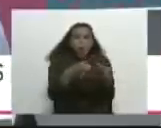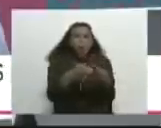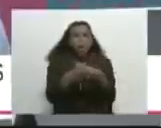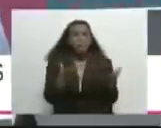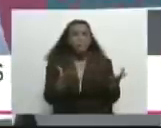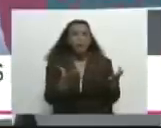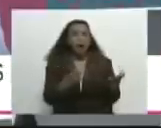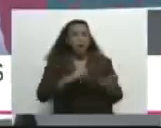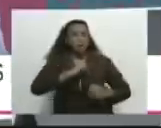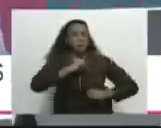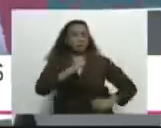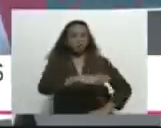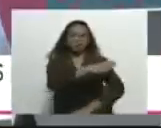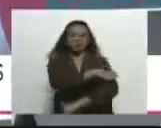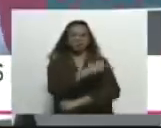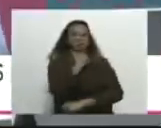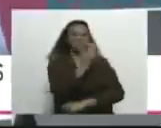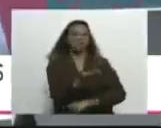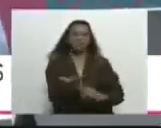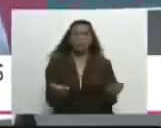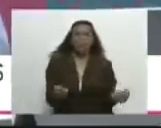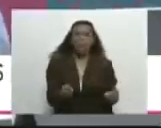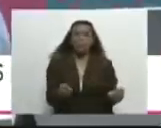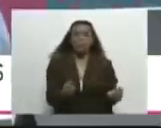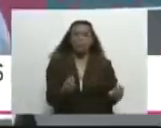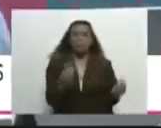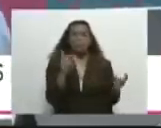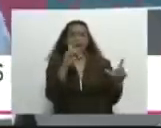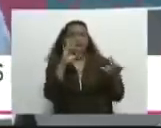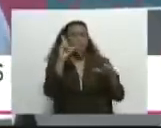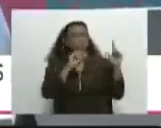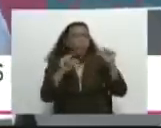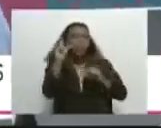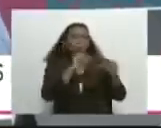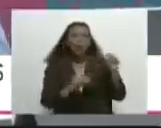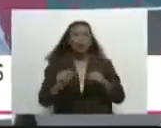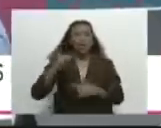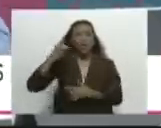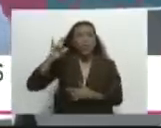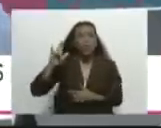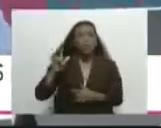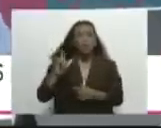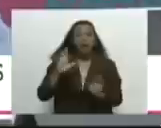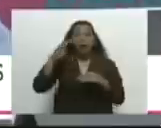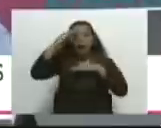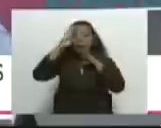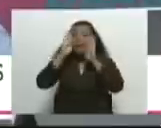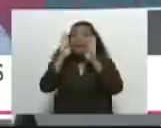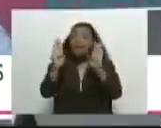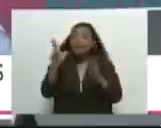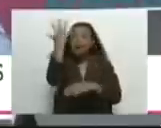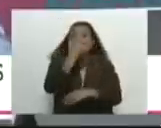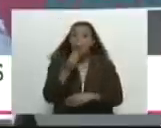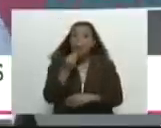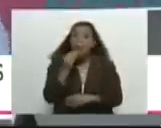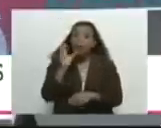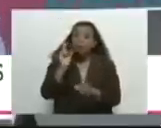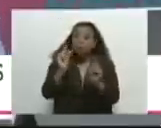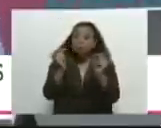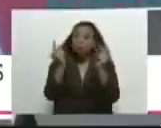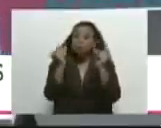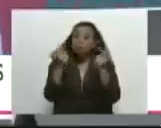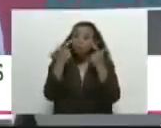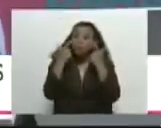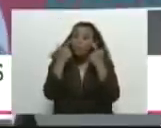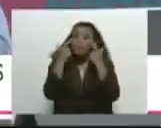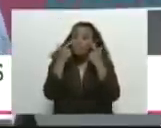la canalla fascista de redes sociales. Alerta pueblo, alerta juventud. Salgámosle